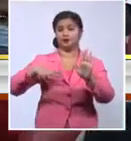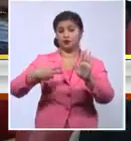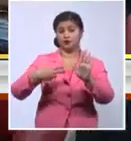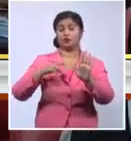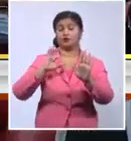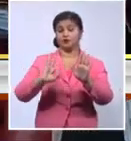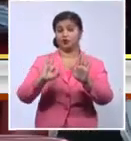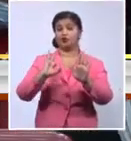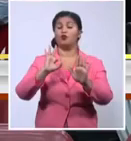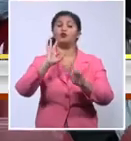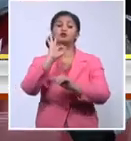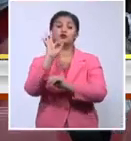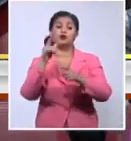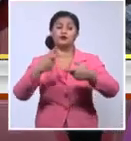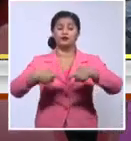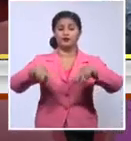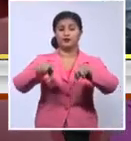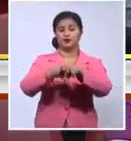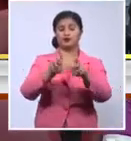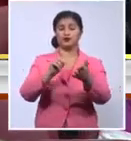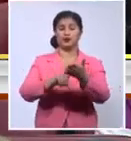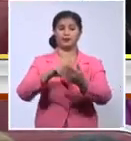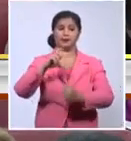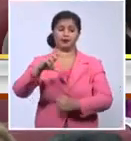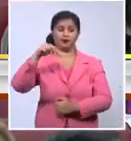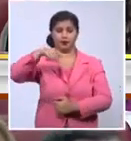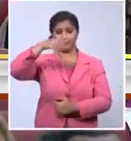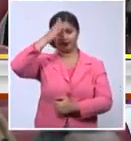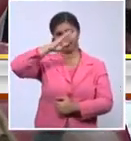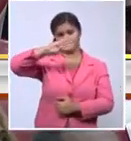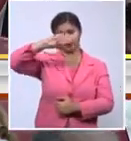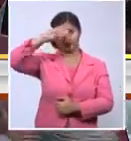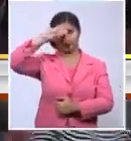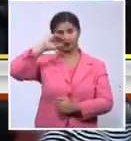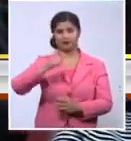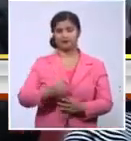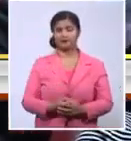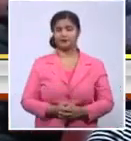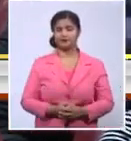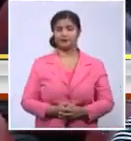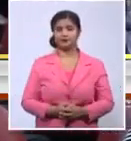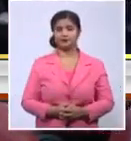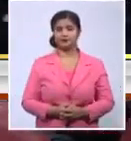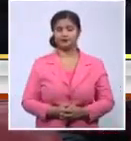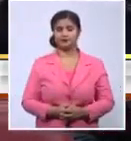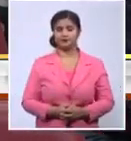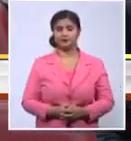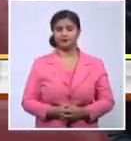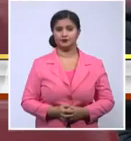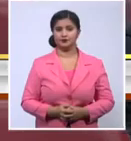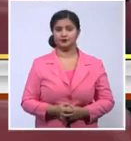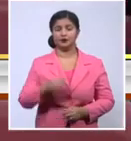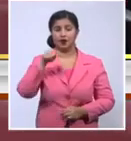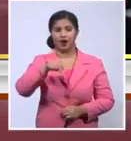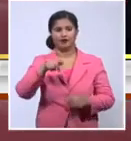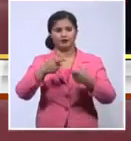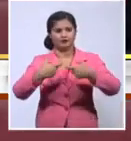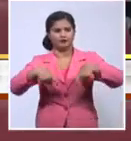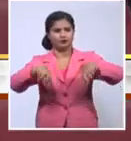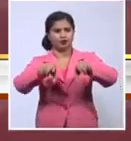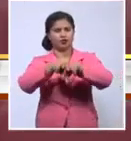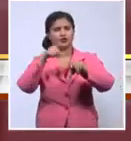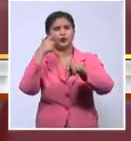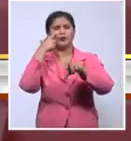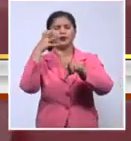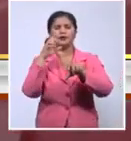Partido Comunista de Cuba. El Congreso centrará la atención en la evaluación y